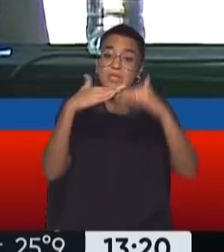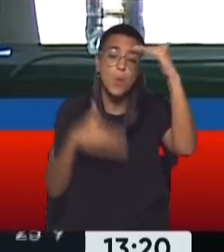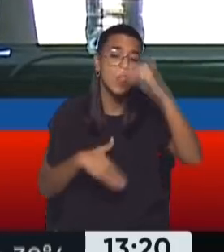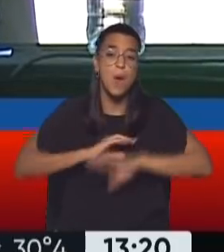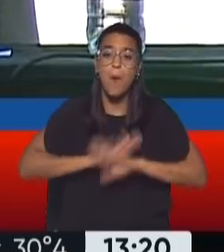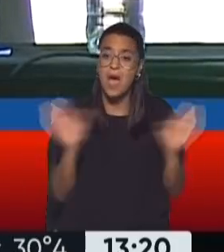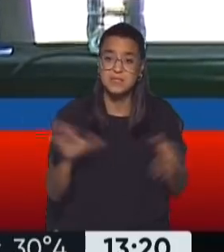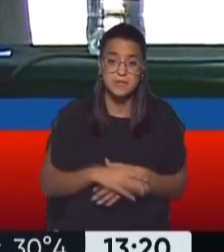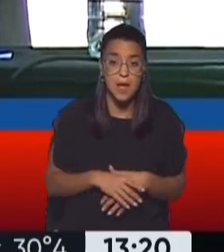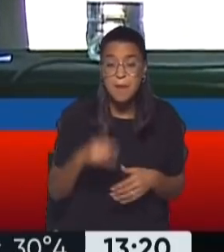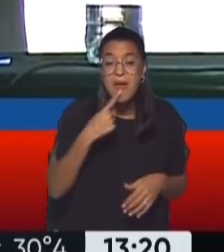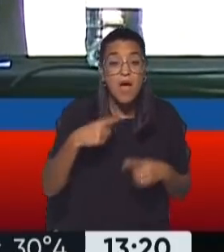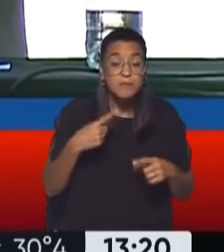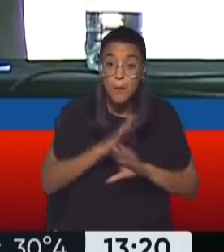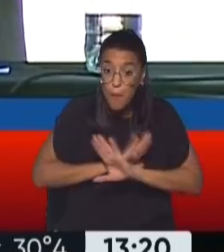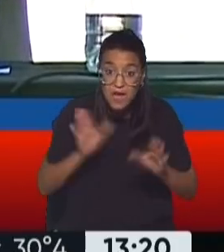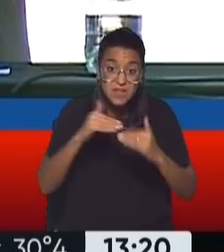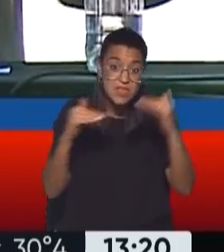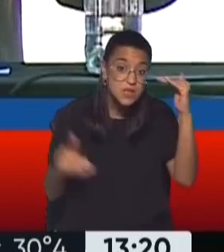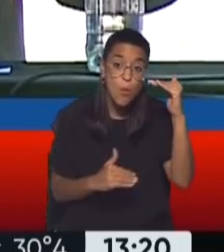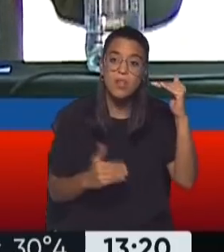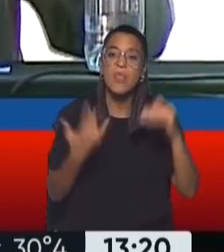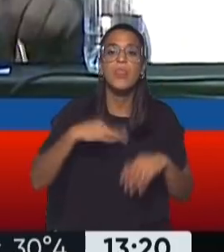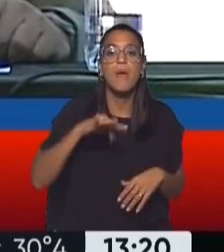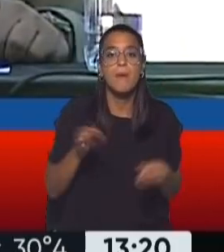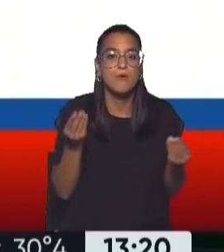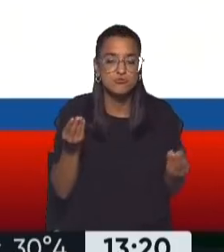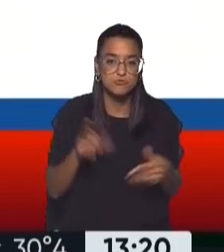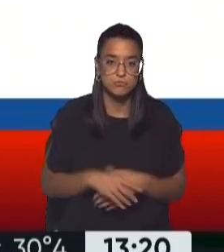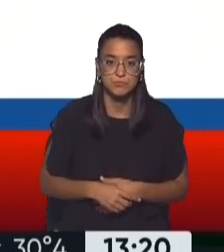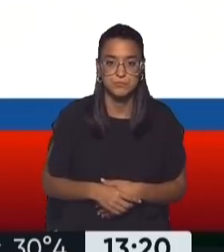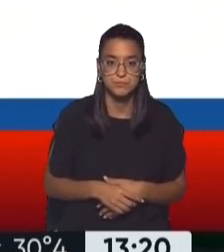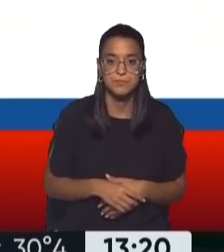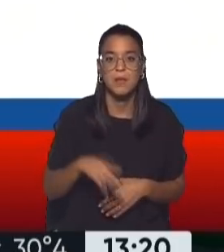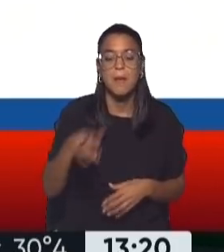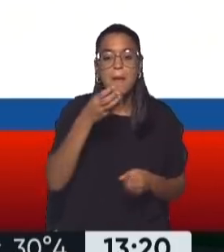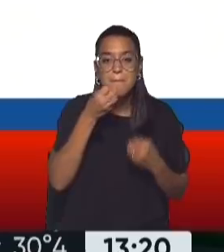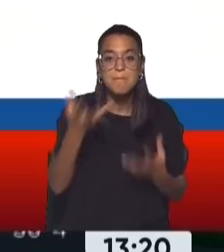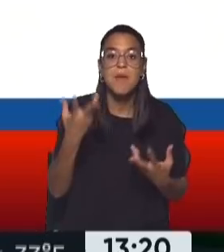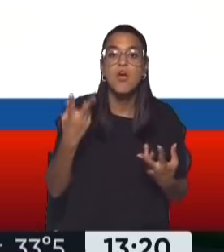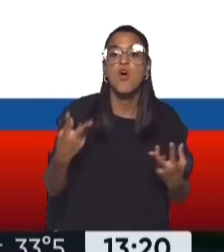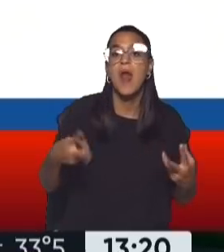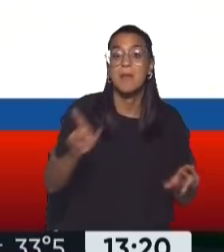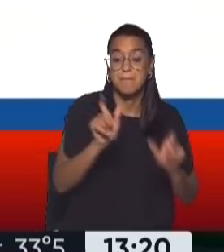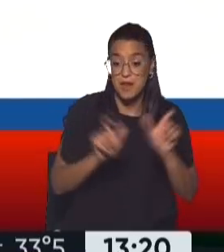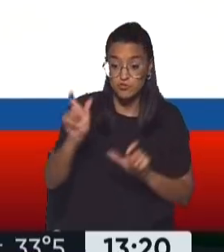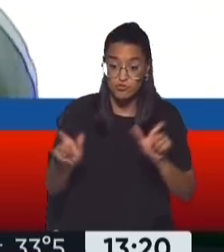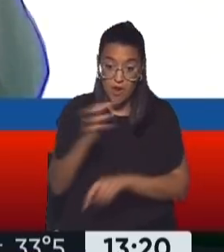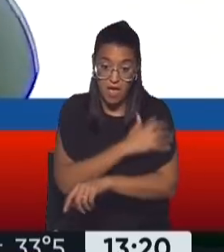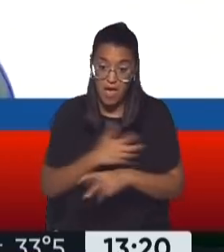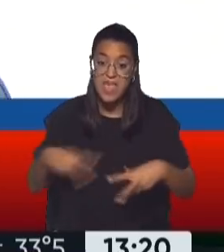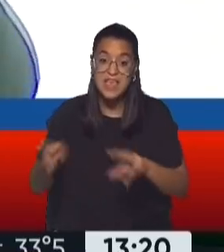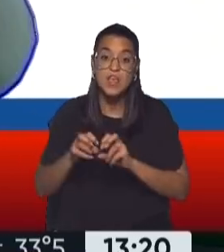Pero para terminar con esa desigualdad, lo que tenemos que hacer es mejorar el ingreso de los que menos tienen